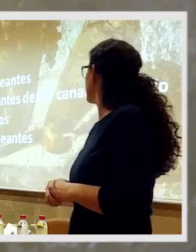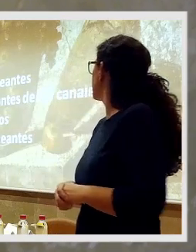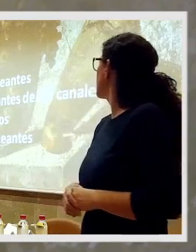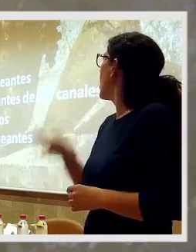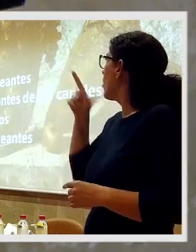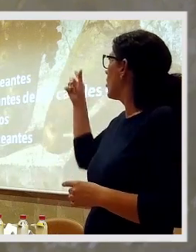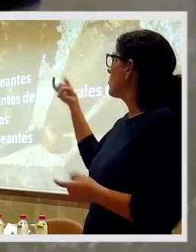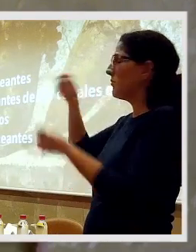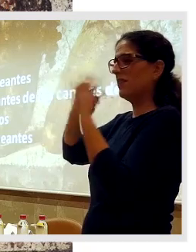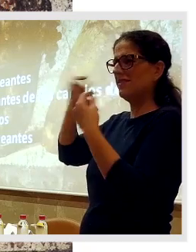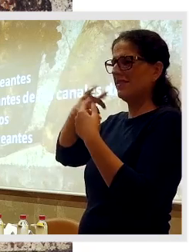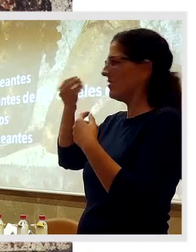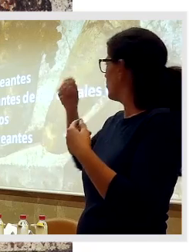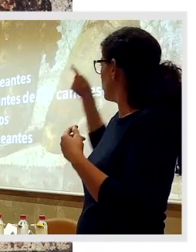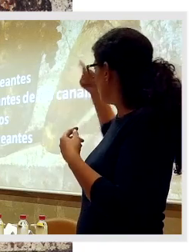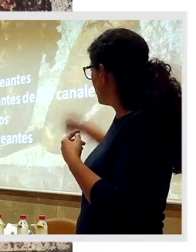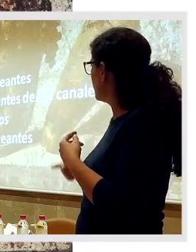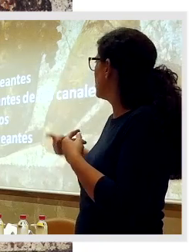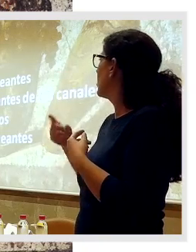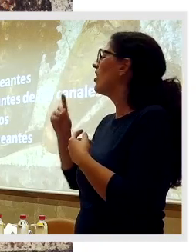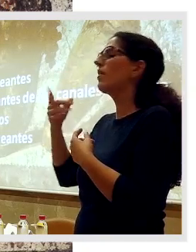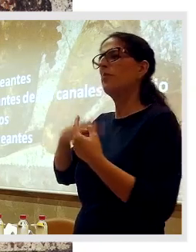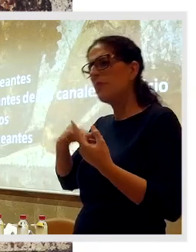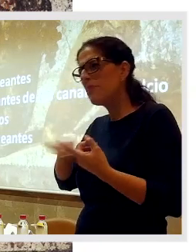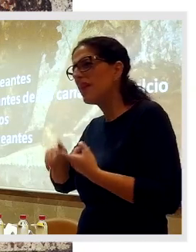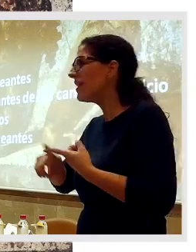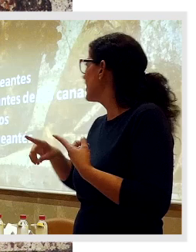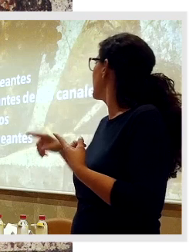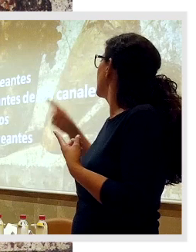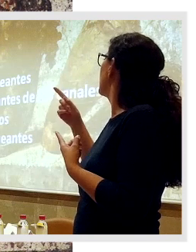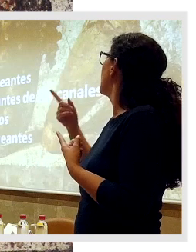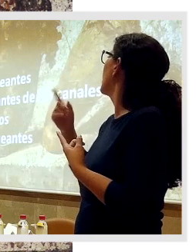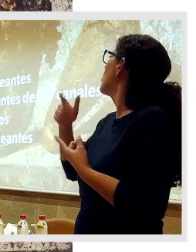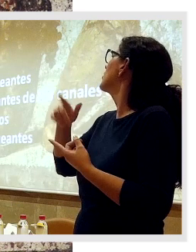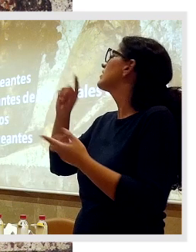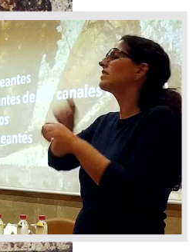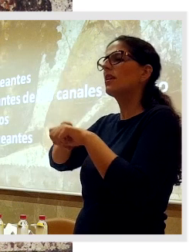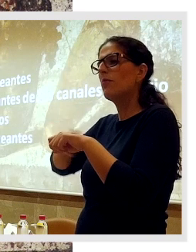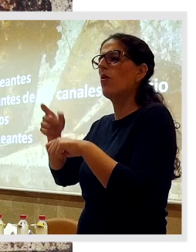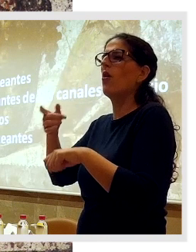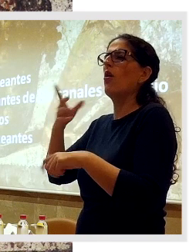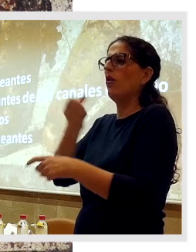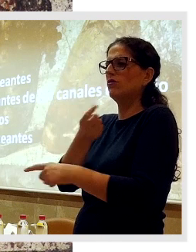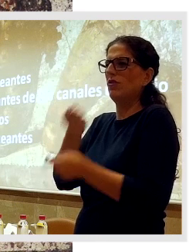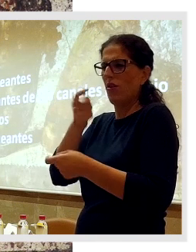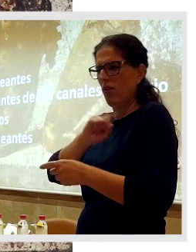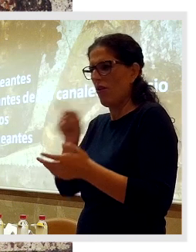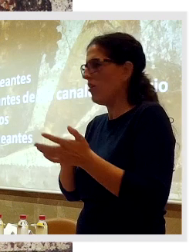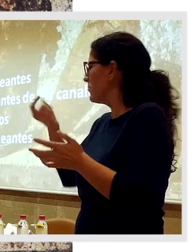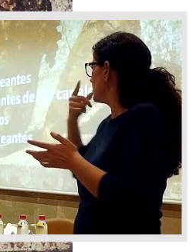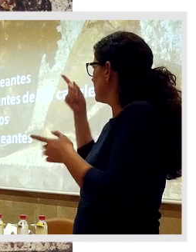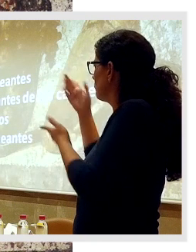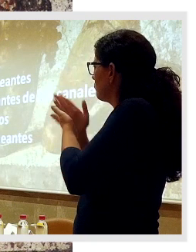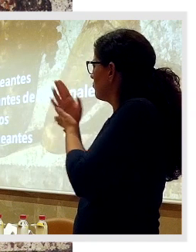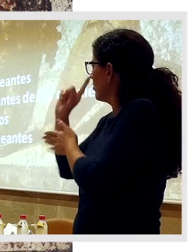tenemos esto y muchos más, 10 grupos de fármacos que son auténticas maravillas, controlan la hipertensión prácticamente en todos